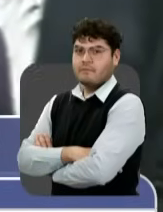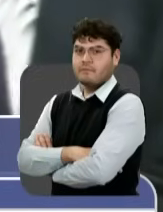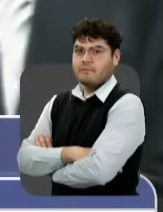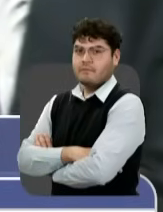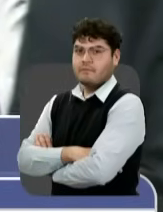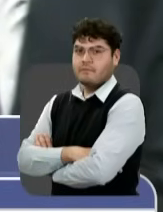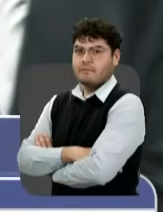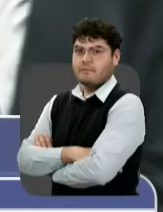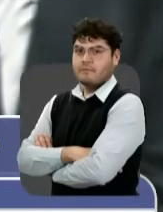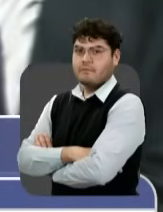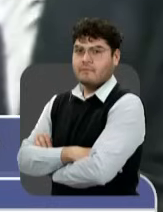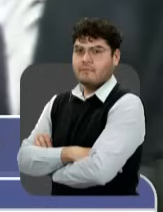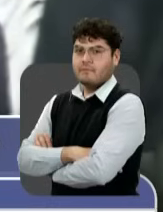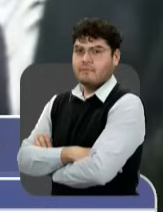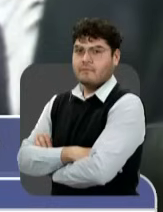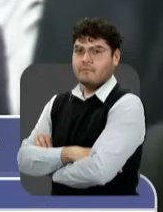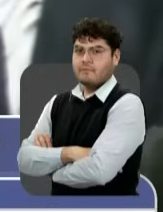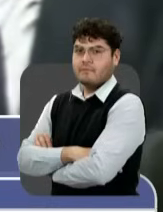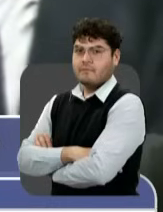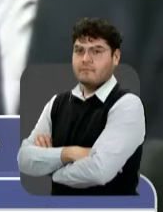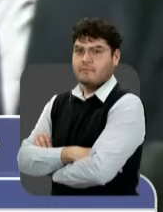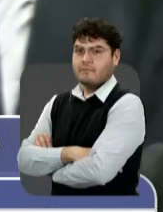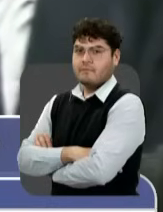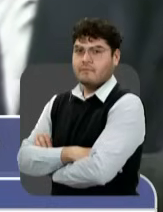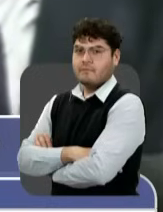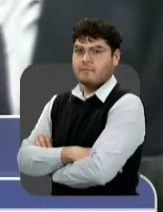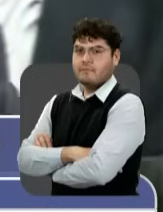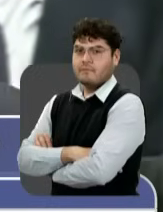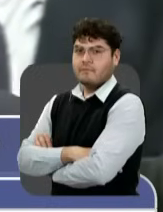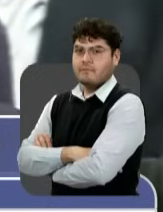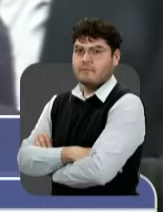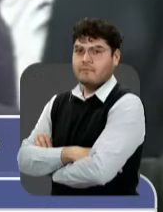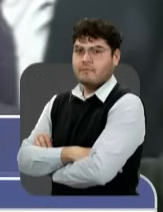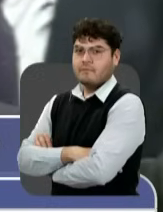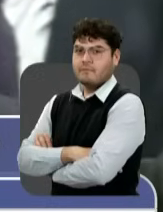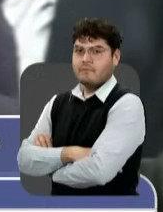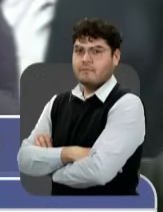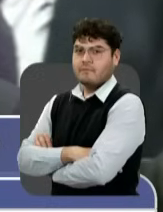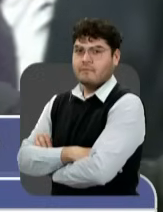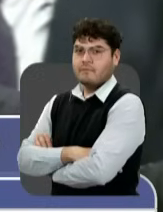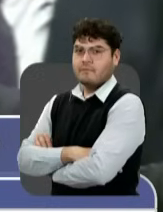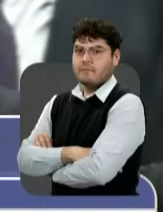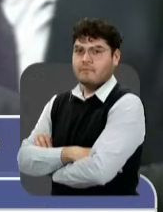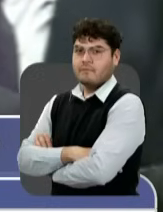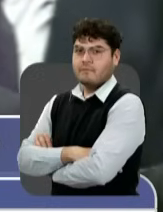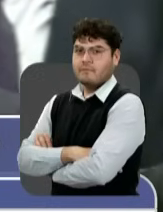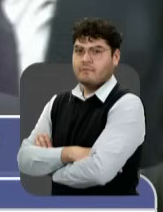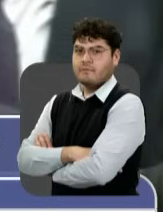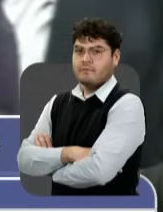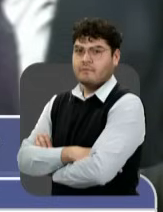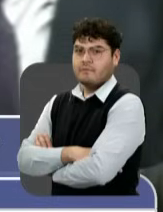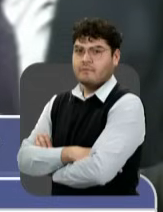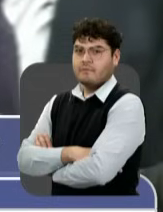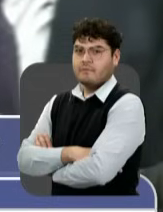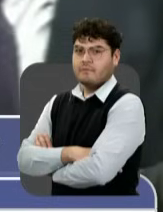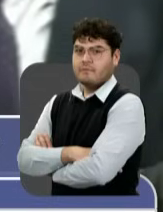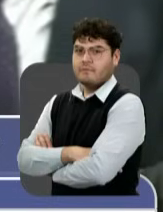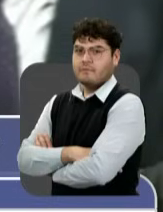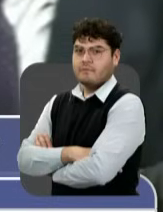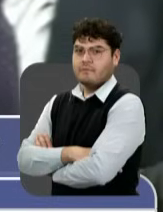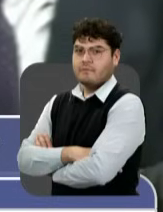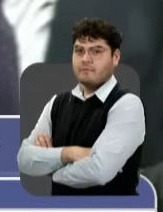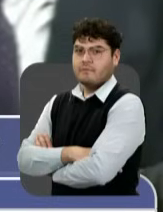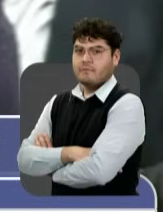revisar las declaraciones de renta y sus rectificaciones e incluso anular en el sistema 4 anotaciones respecto de 3